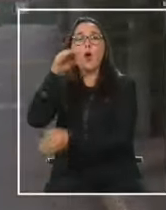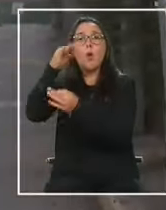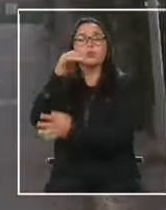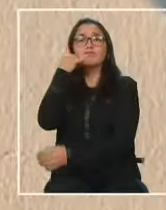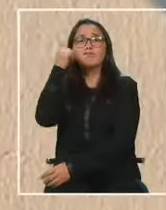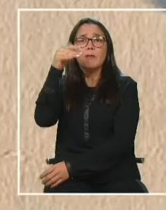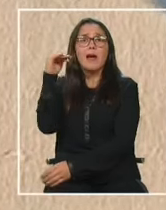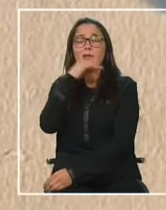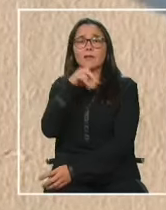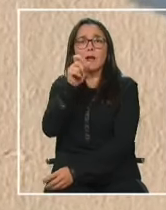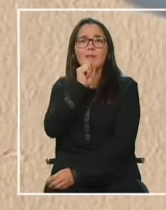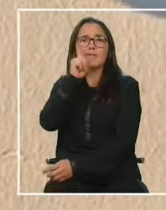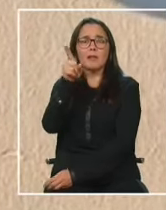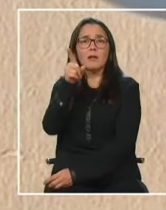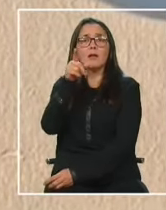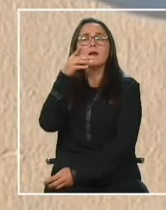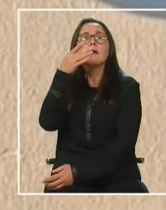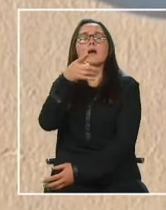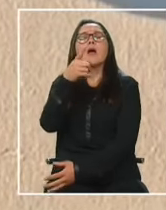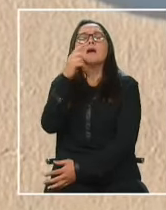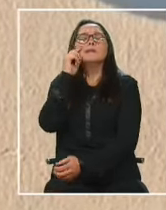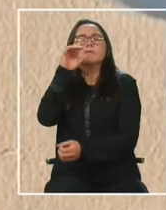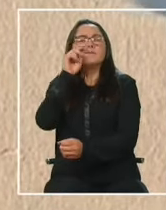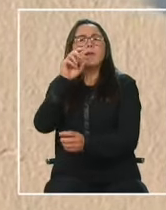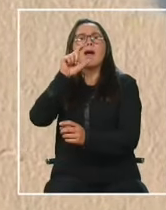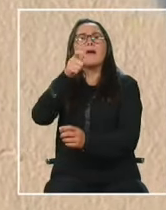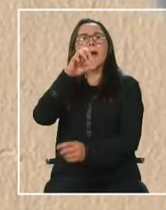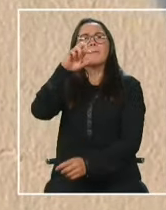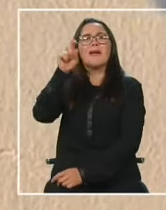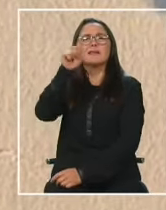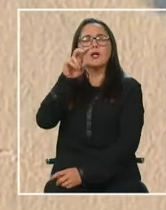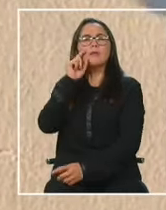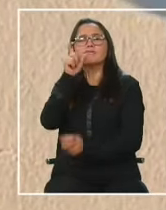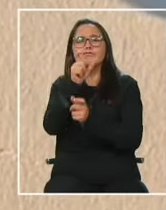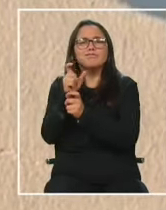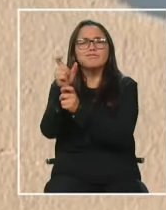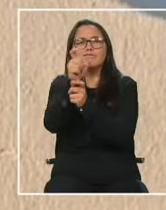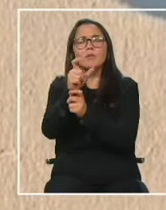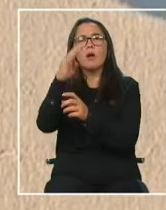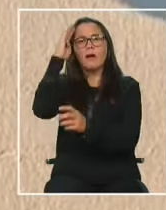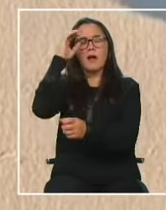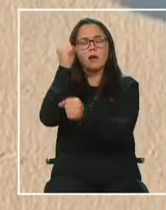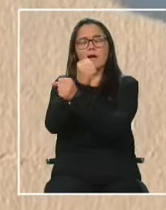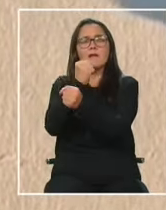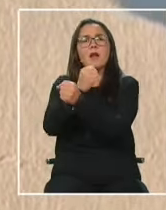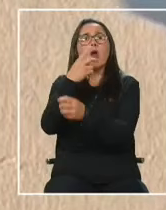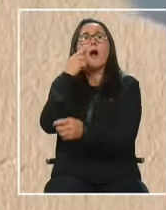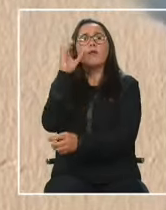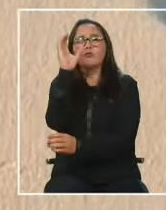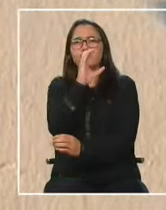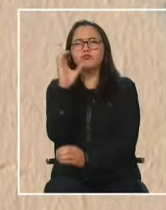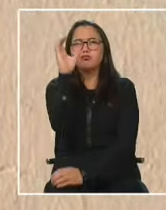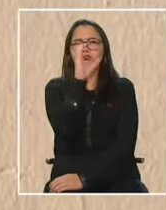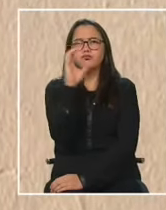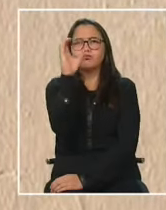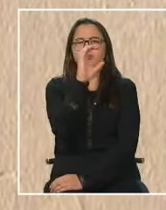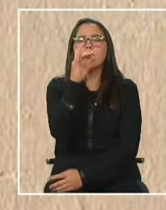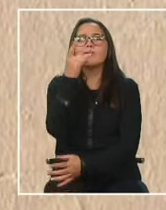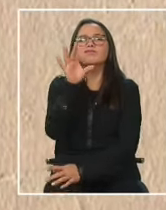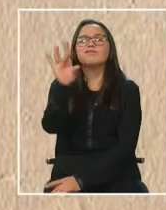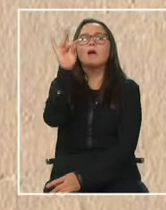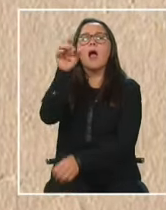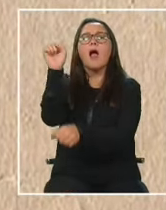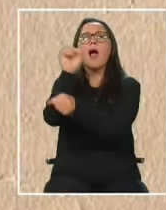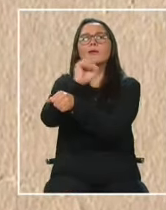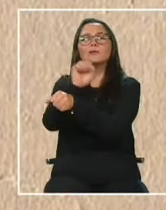de la víctima Además del uso de un sistema GPS carabinero inicio un amplio despliegue y rastreo que permitió detectar el